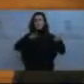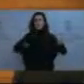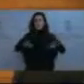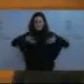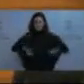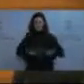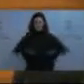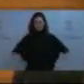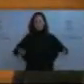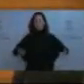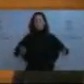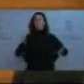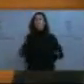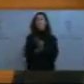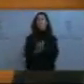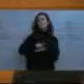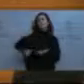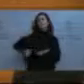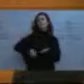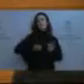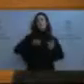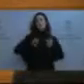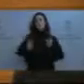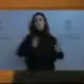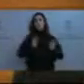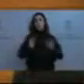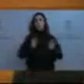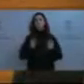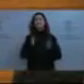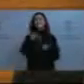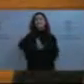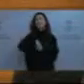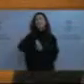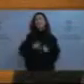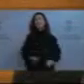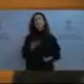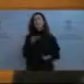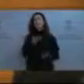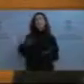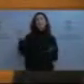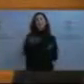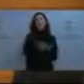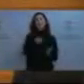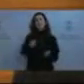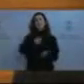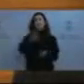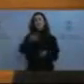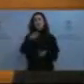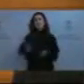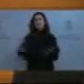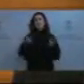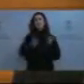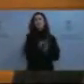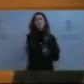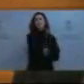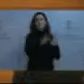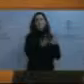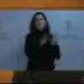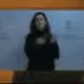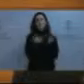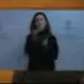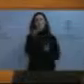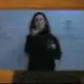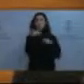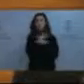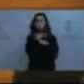consta abonado en razón de dicho máster, que no sé cuál es el contenido, es de 40.100 euros, tuvo lugar en Madrid entre el 29 de octubre de 2009,